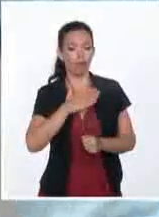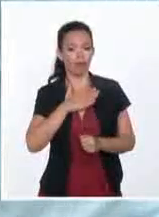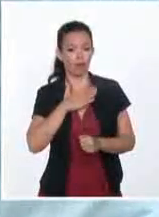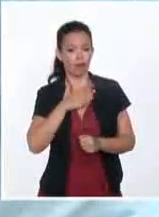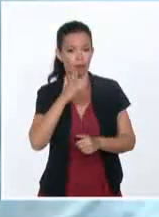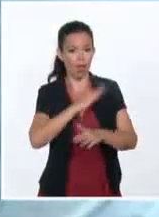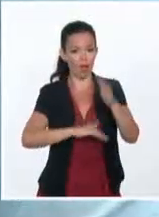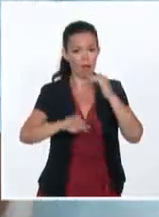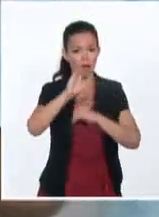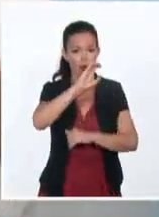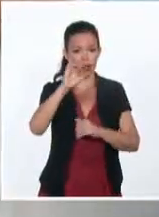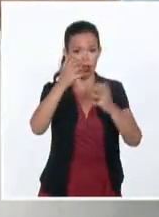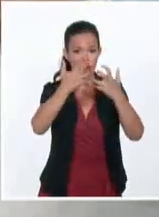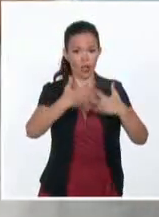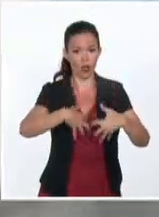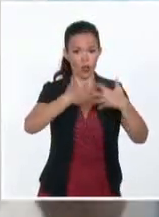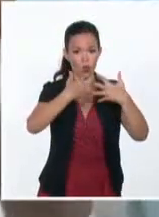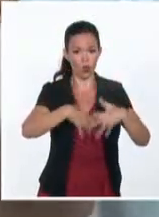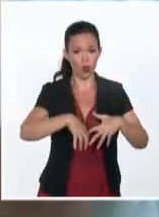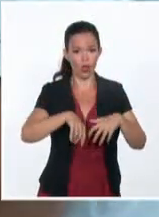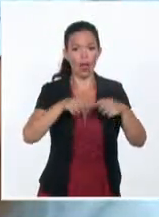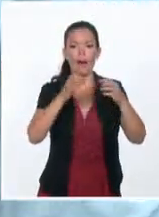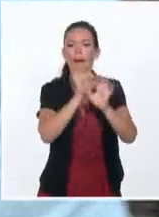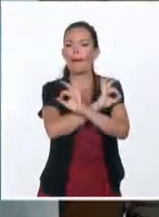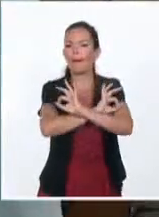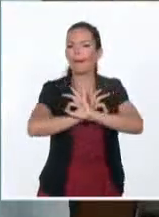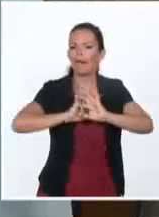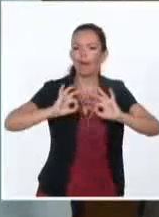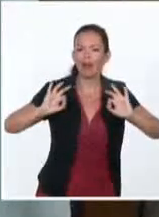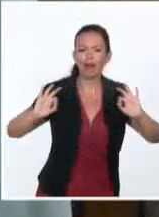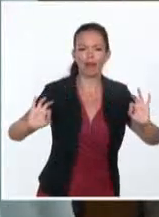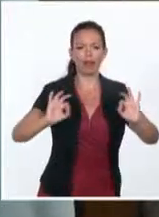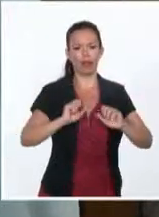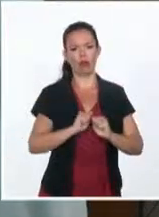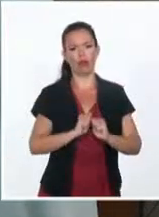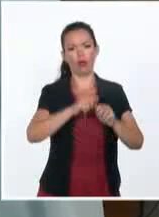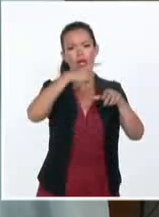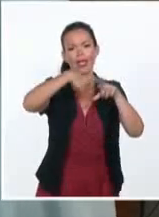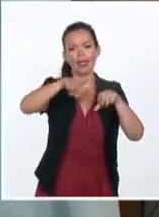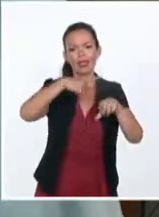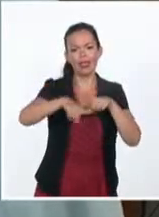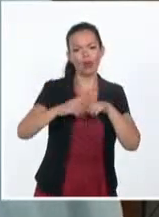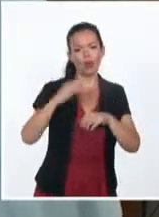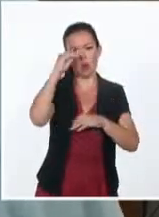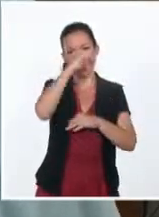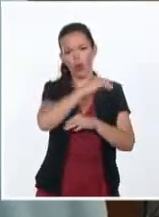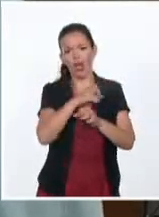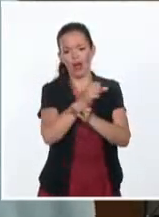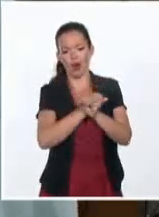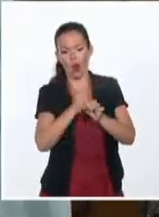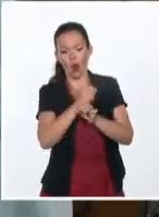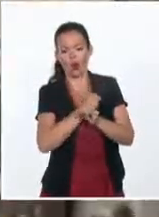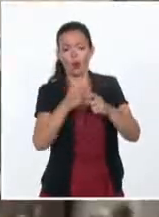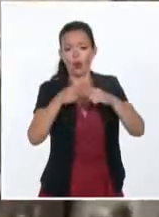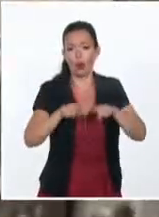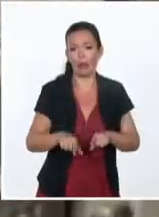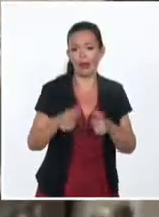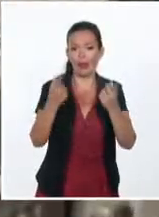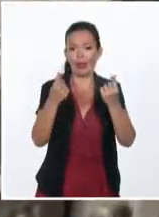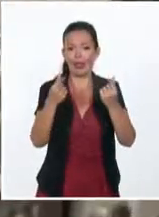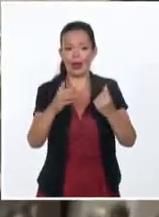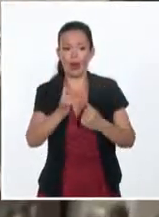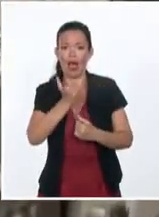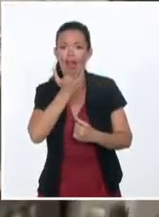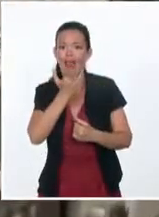Industrias, tenía en perfecto estado técnico sus maquinarias y equipos, el déficit de financiamiento atentó contra los planes económicos de la